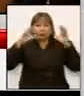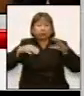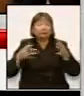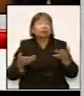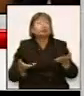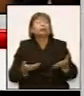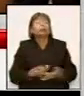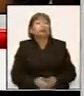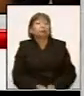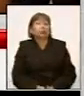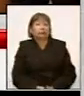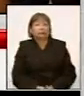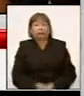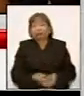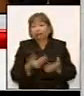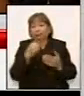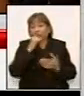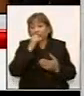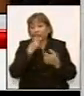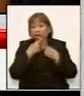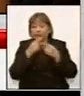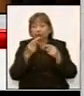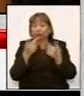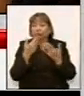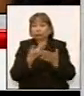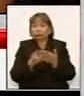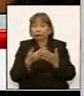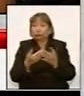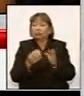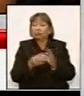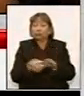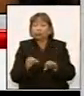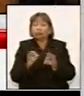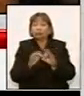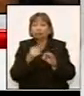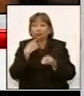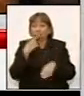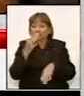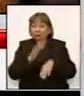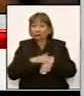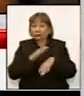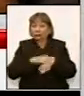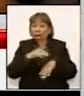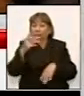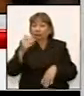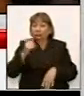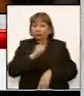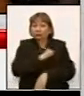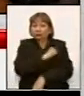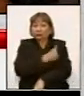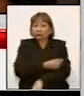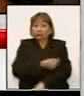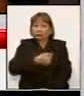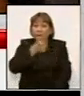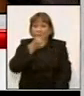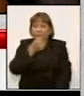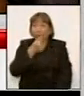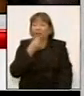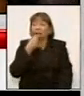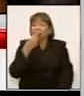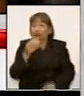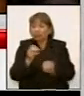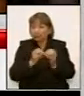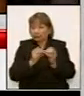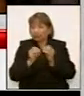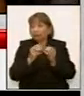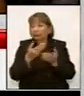ya a través de esta audiencia es importante porque de cierta forma ya las autoridades han dicho que van a tomar acciones para poder dar solución